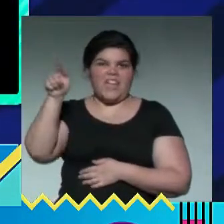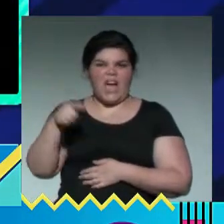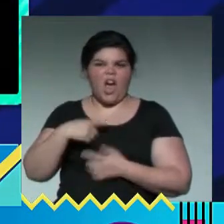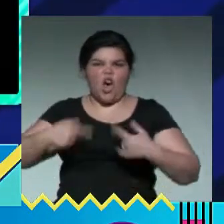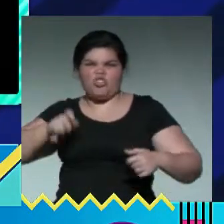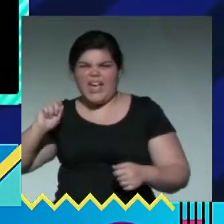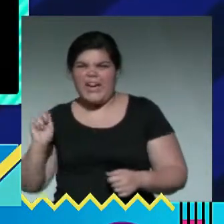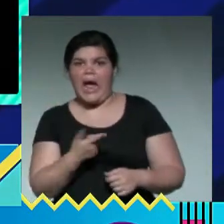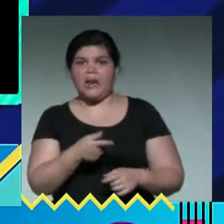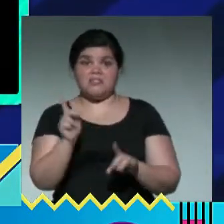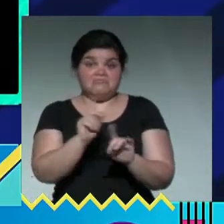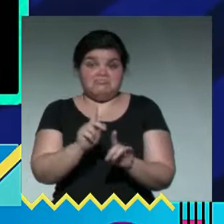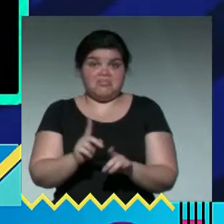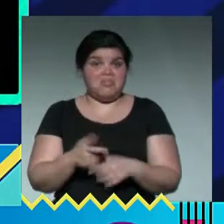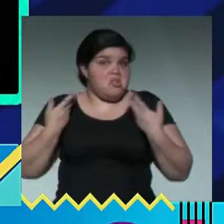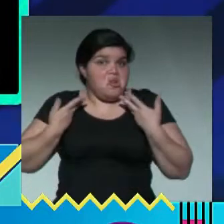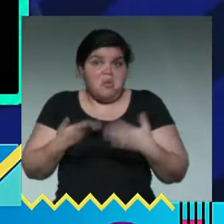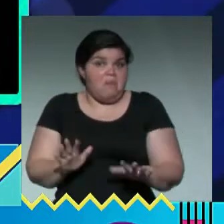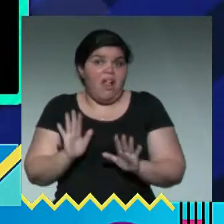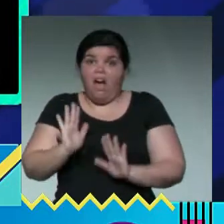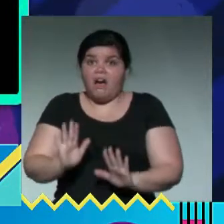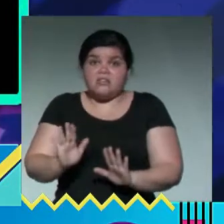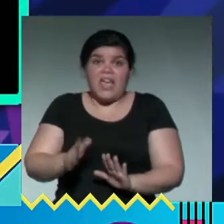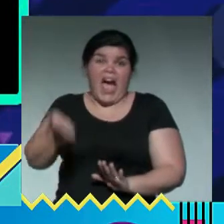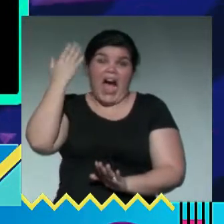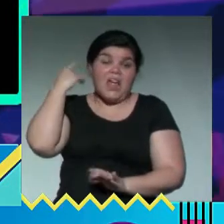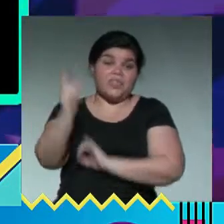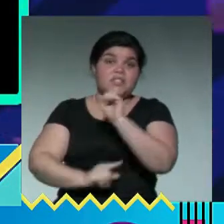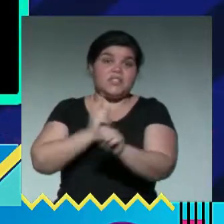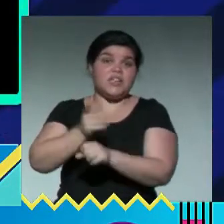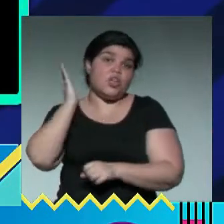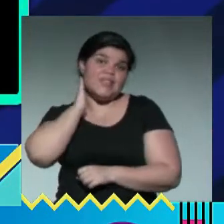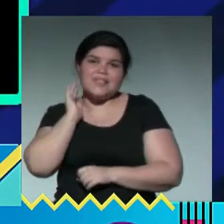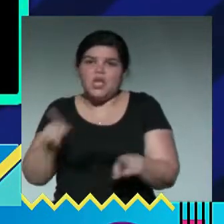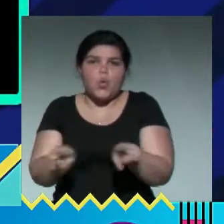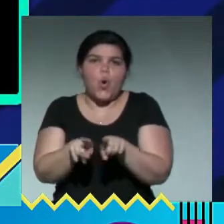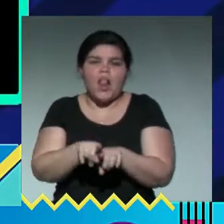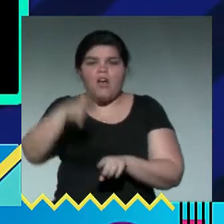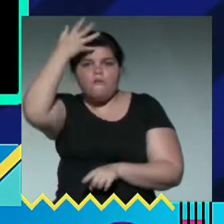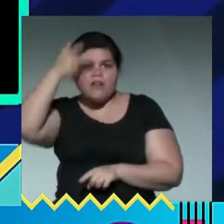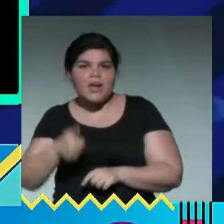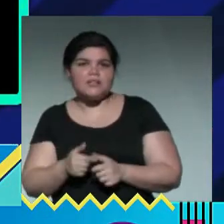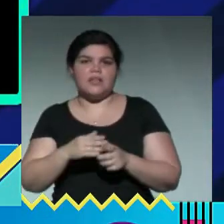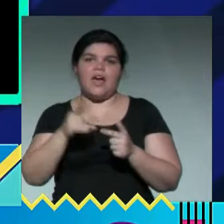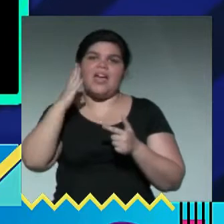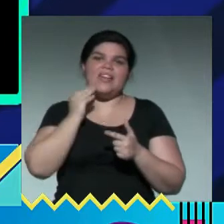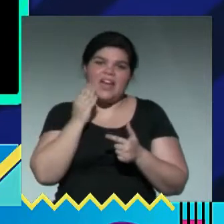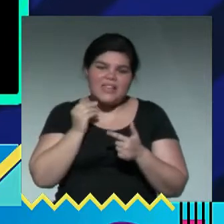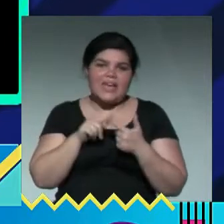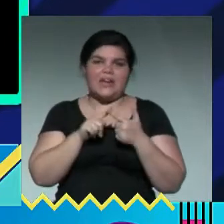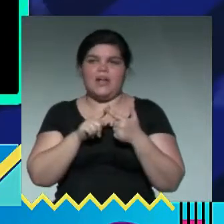algo nuevo. La conquista es parte de lo que ha hecho Francia, de lo que ha hecho Inglaterra, de lo que ha hecho,